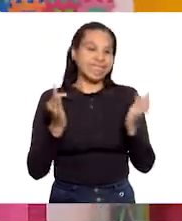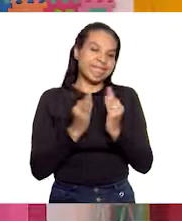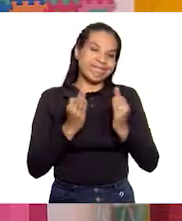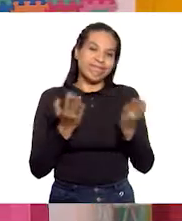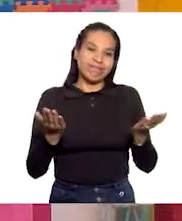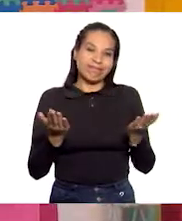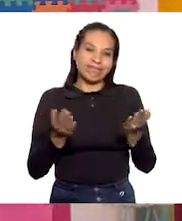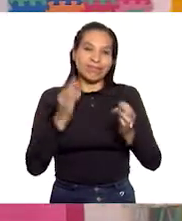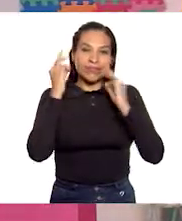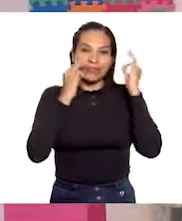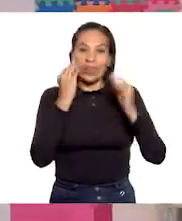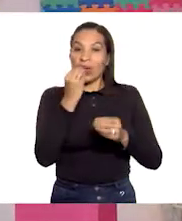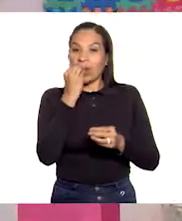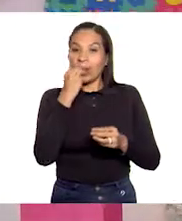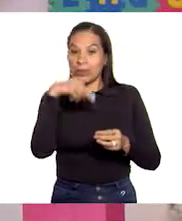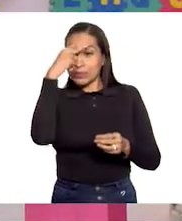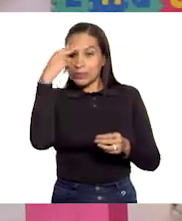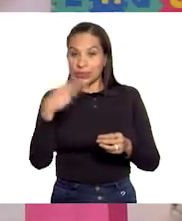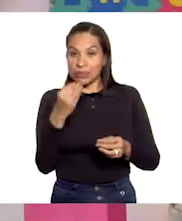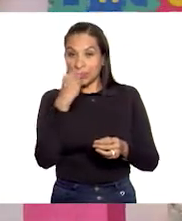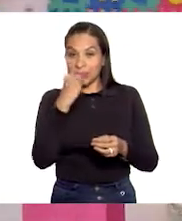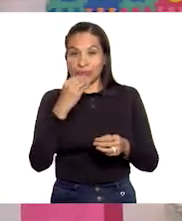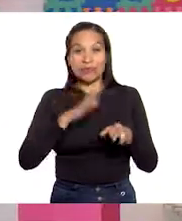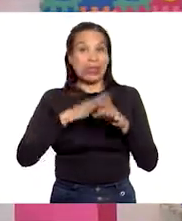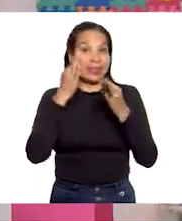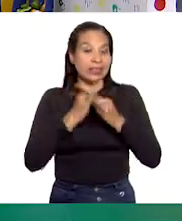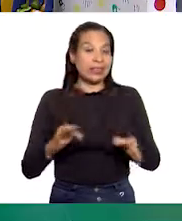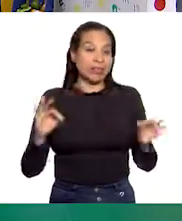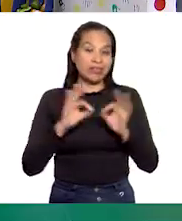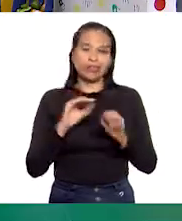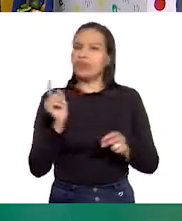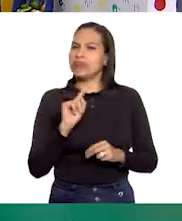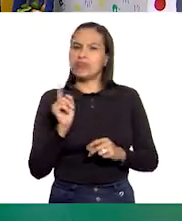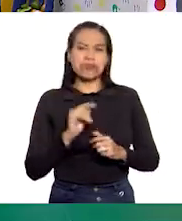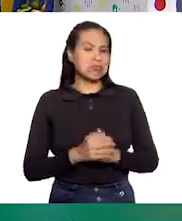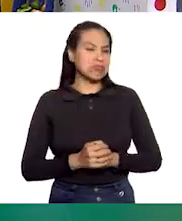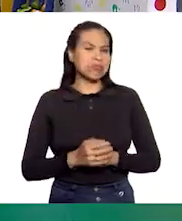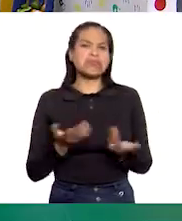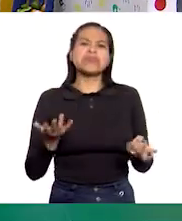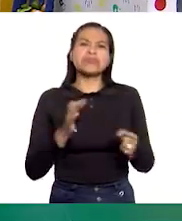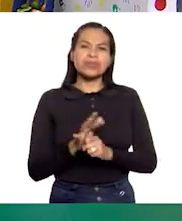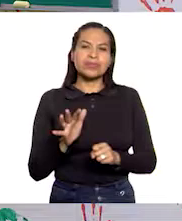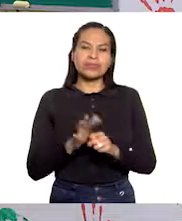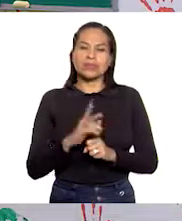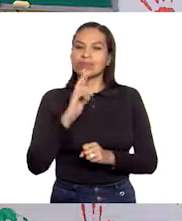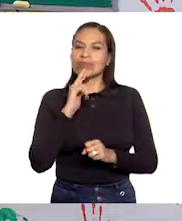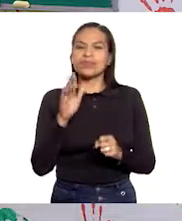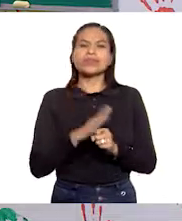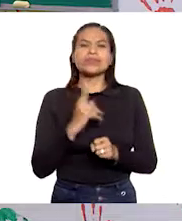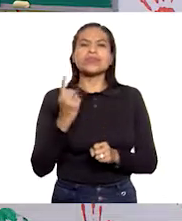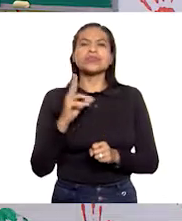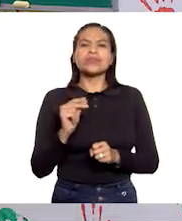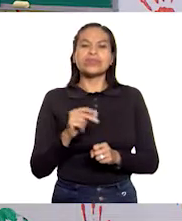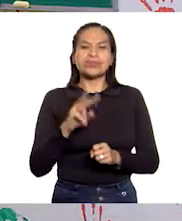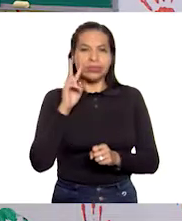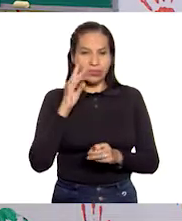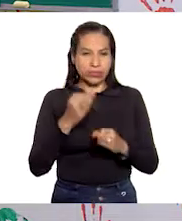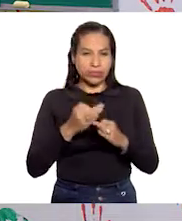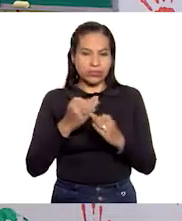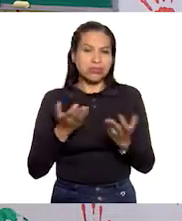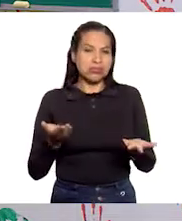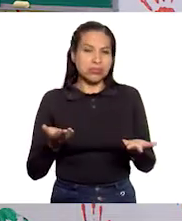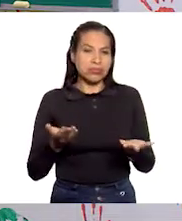Frío. El museo de la comida mexicana. Ese es el museo más importante, ¿no? No. Entonces, mira, mejor, ¿por qué no? Vamos a